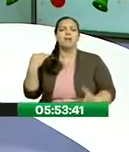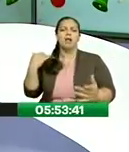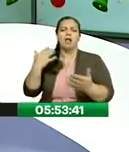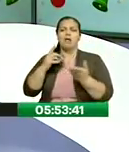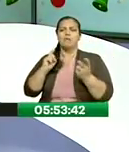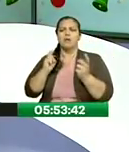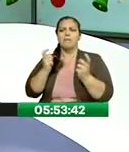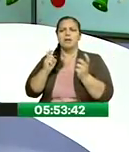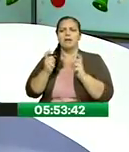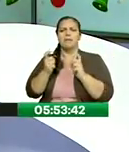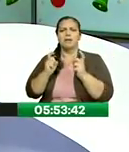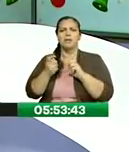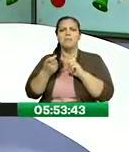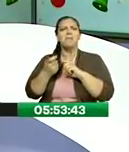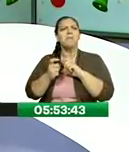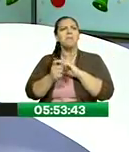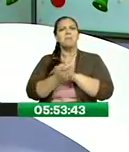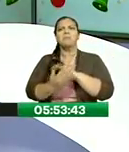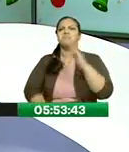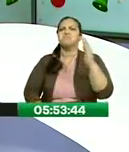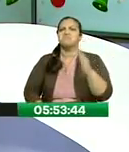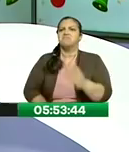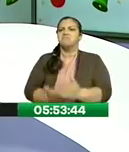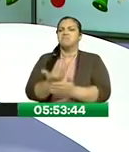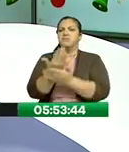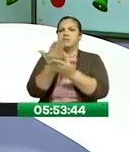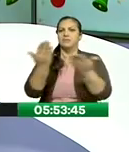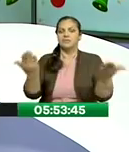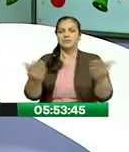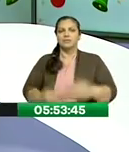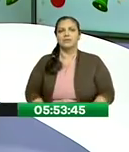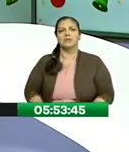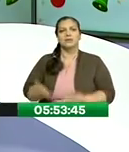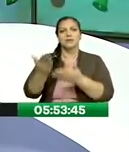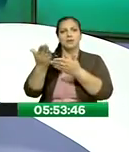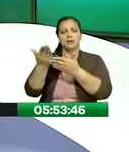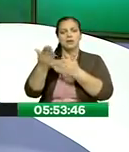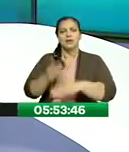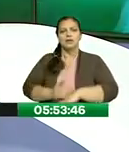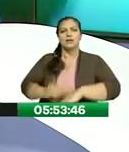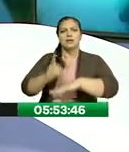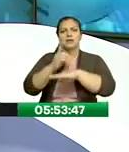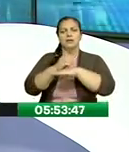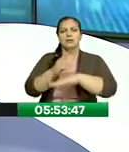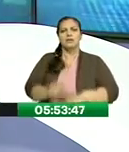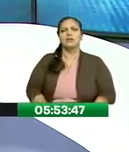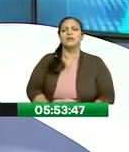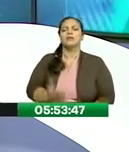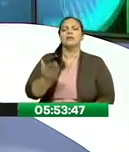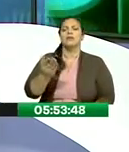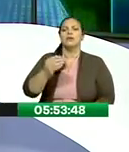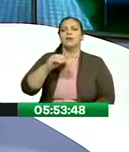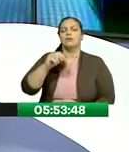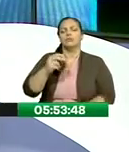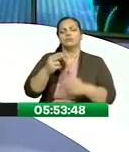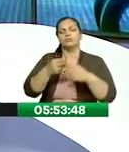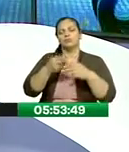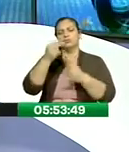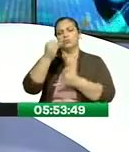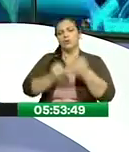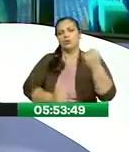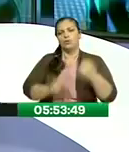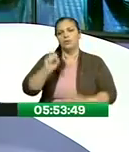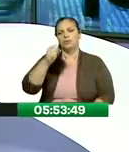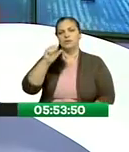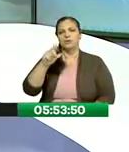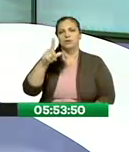permanente. Nuestro presidente ejecutivo, el doctor Luis Esteban Gómez Amador, resalta que todos los colaboradores son parte de una